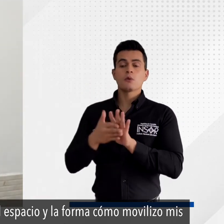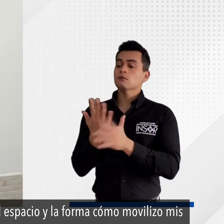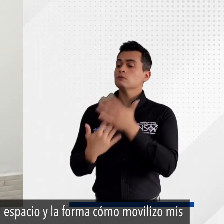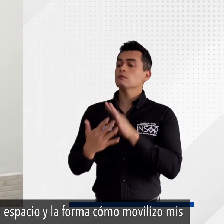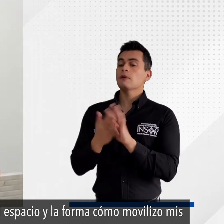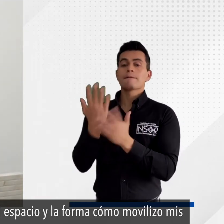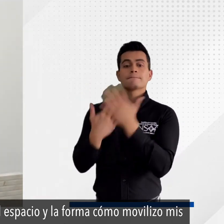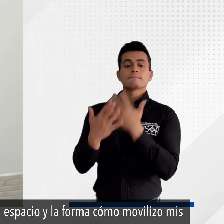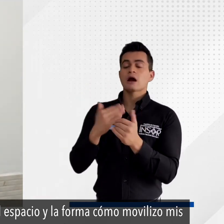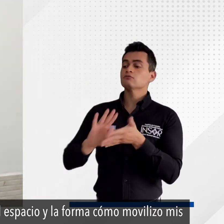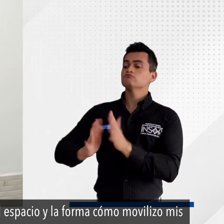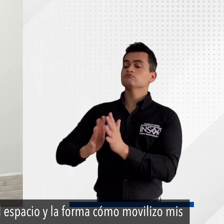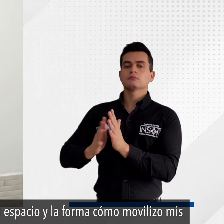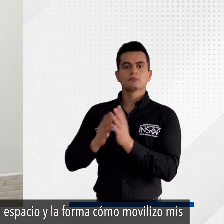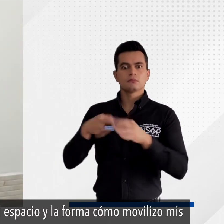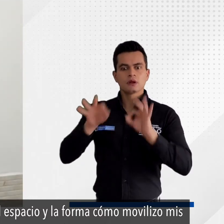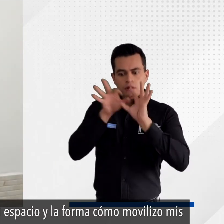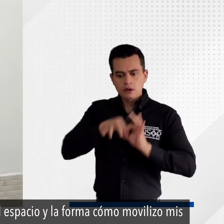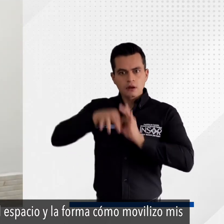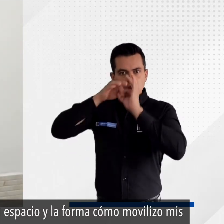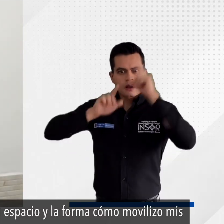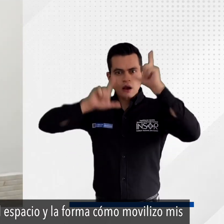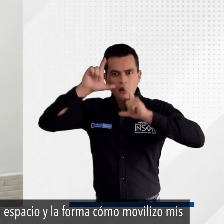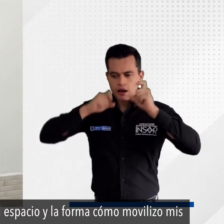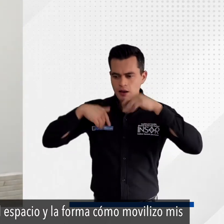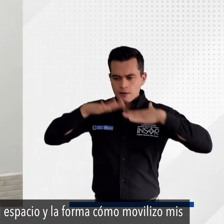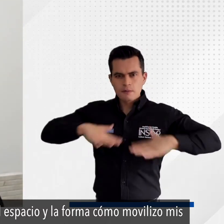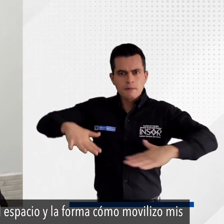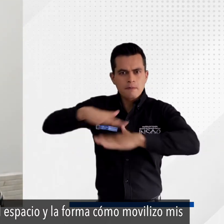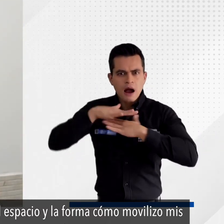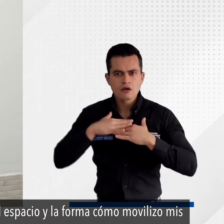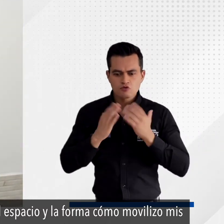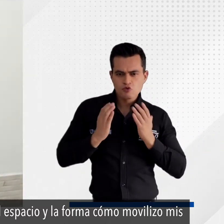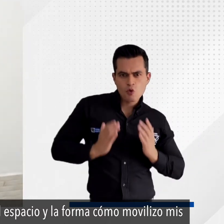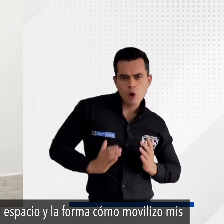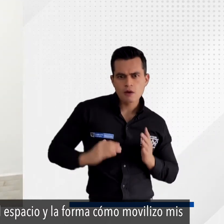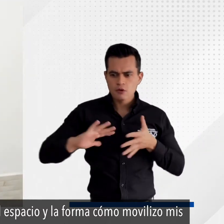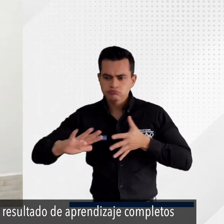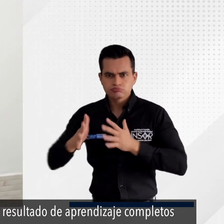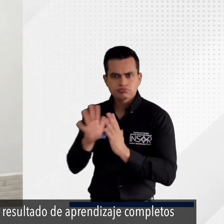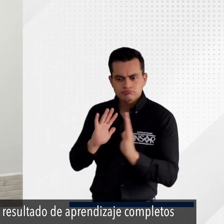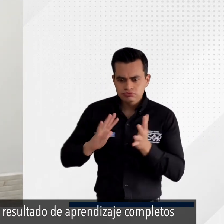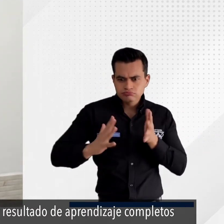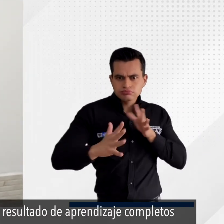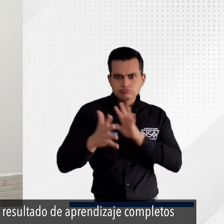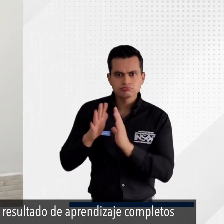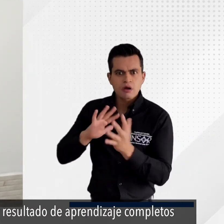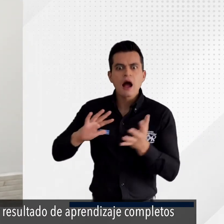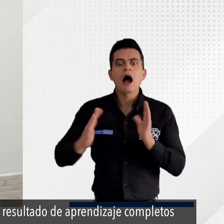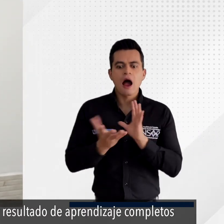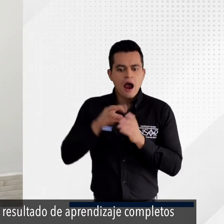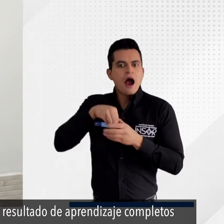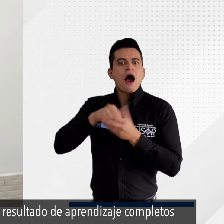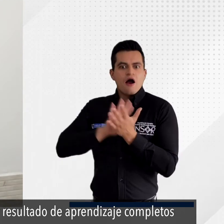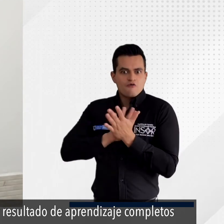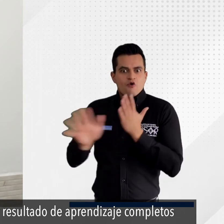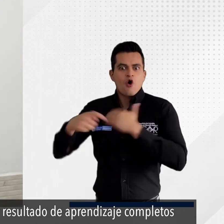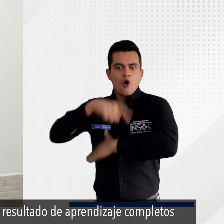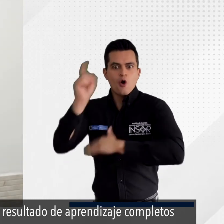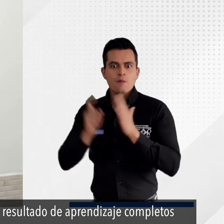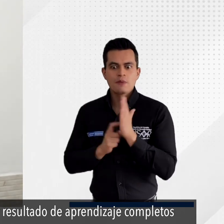con el espacio y la forma como movilizo mis manos, lo que me puede dar un mensaje efectivo, y esos elementos